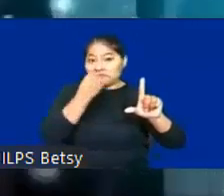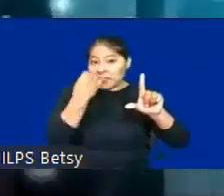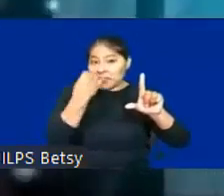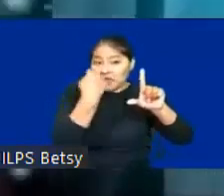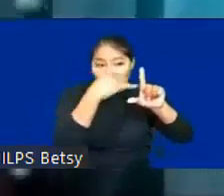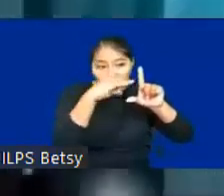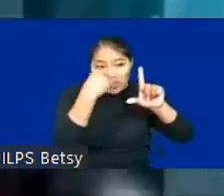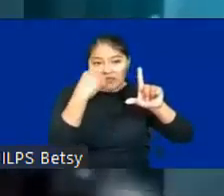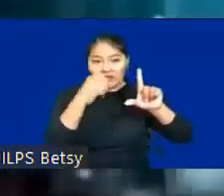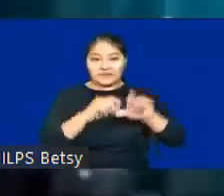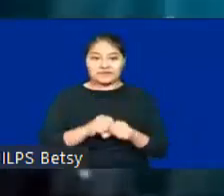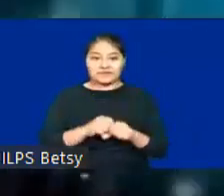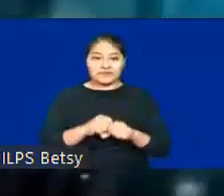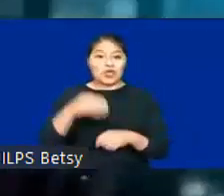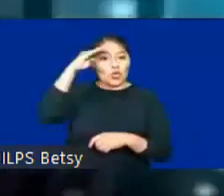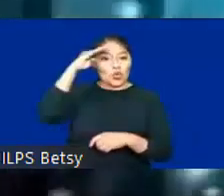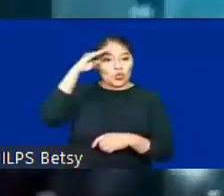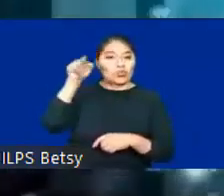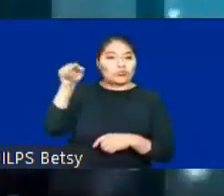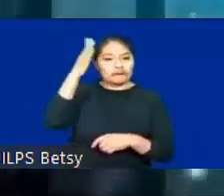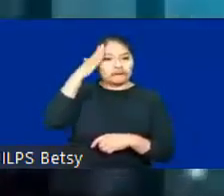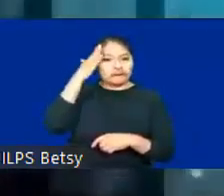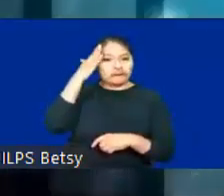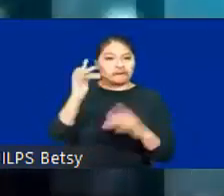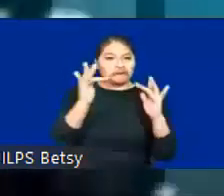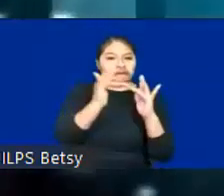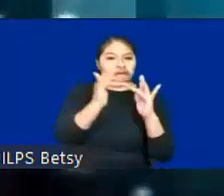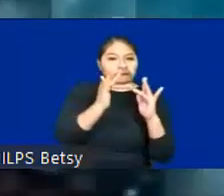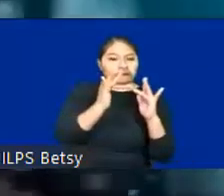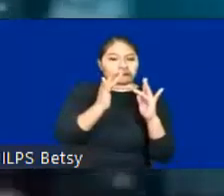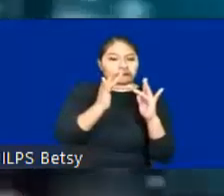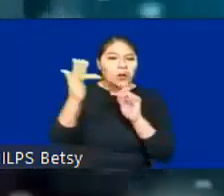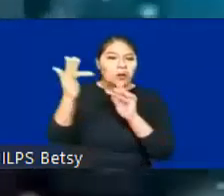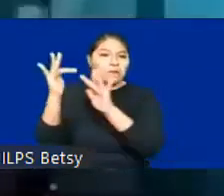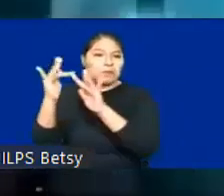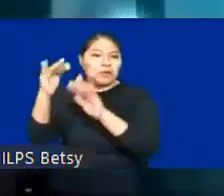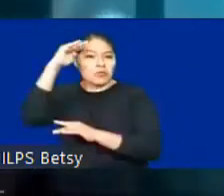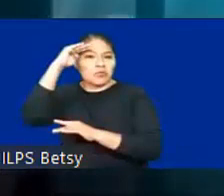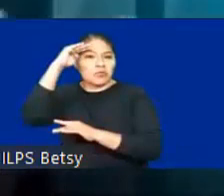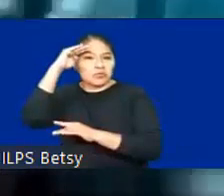información, así que ellos pueden también consultar la información